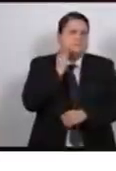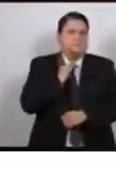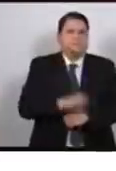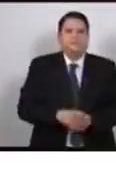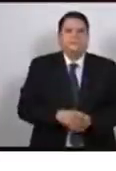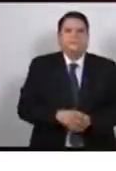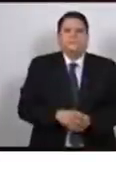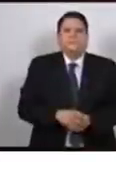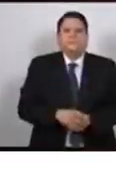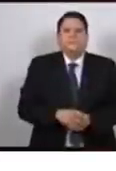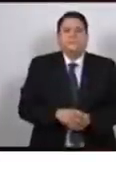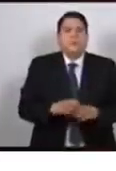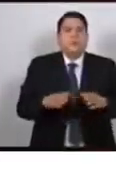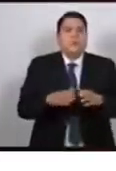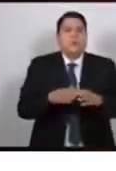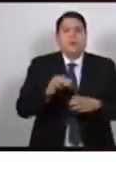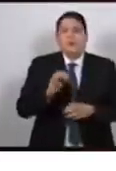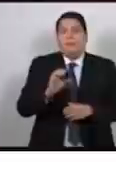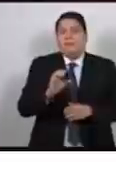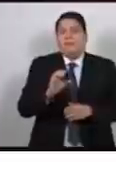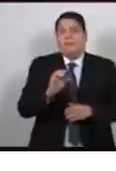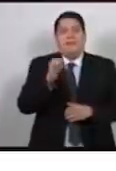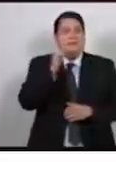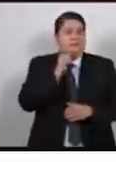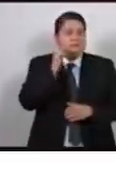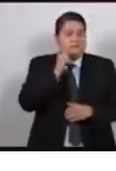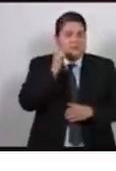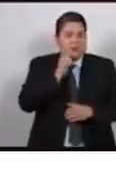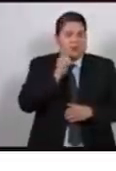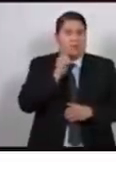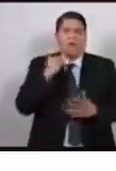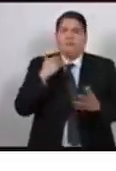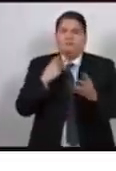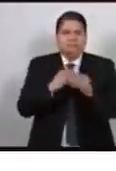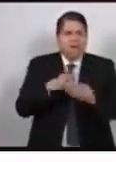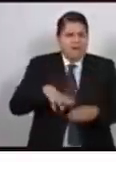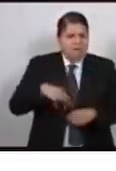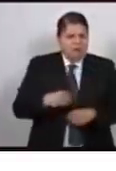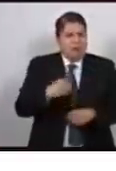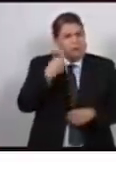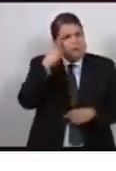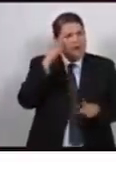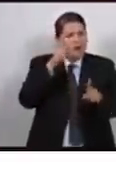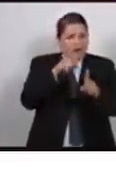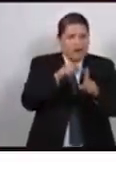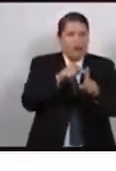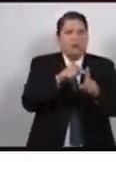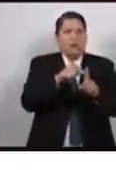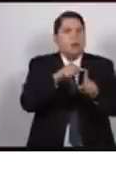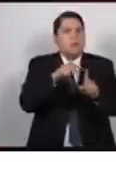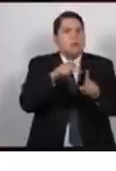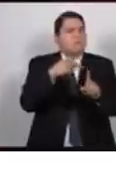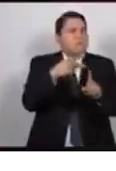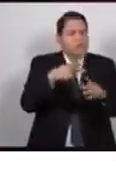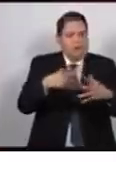Movimiento Ciudadano ha puesto todo su esfuerzo, sus convicciones, sus ideas y su